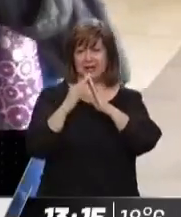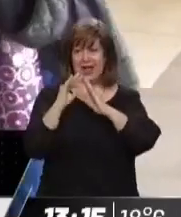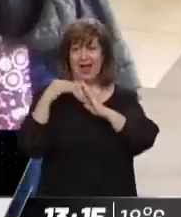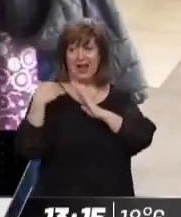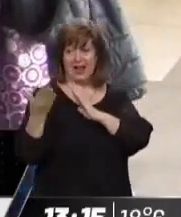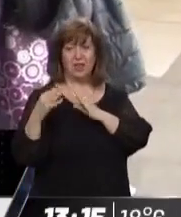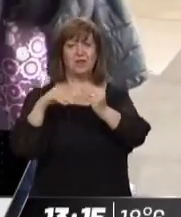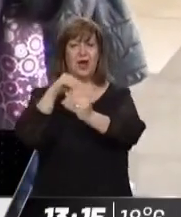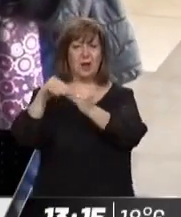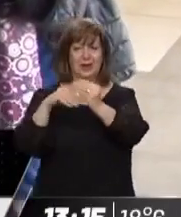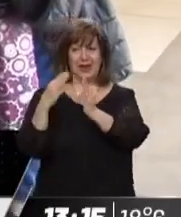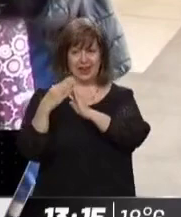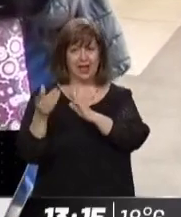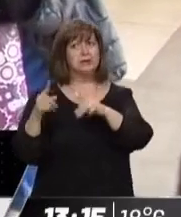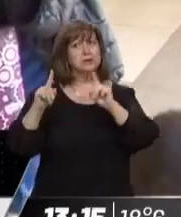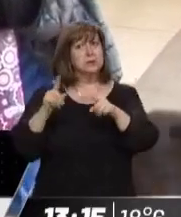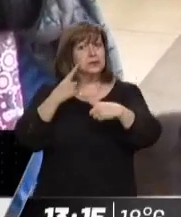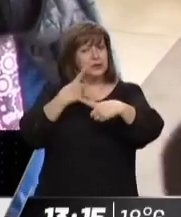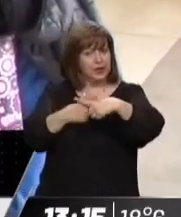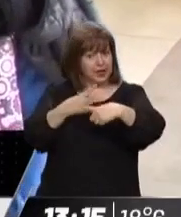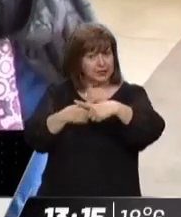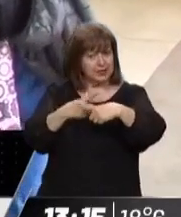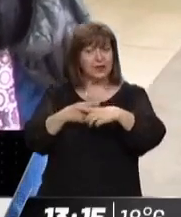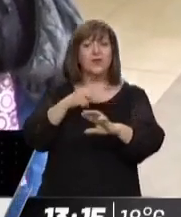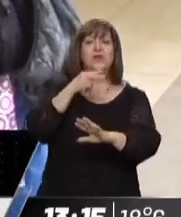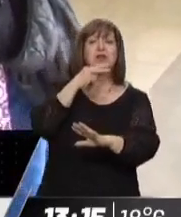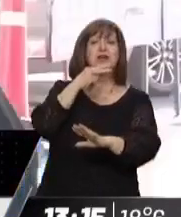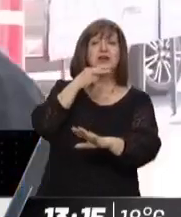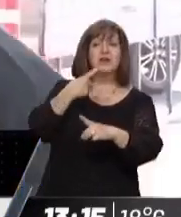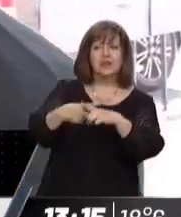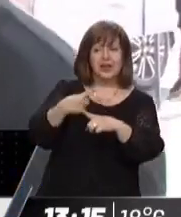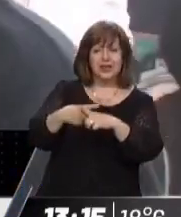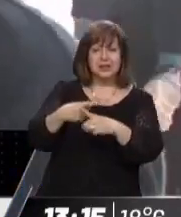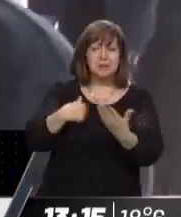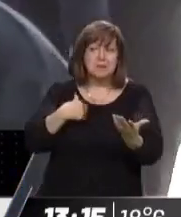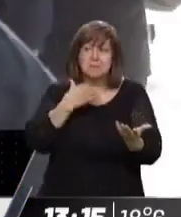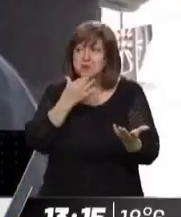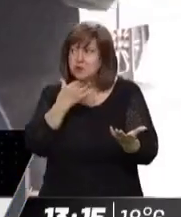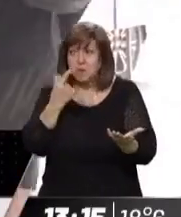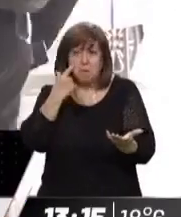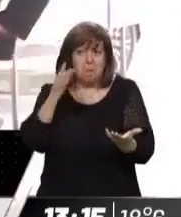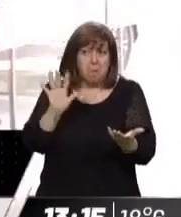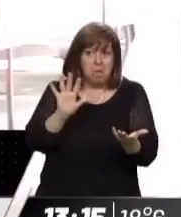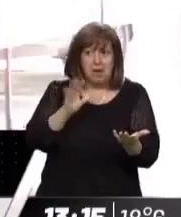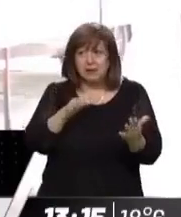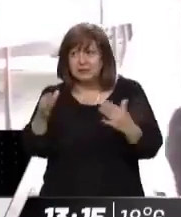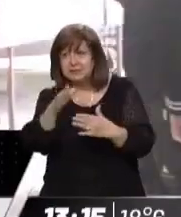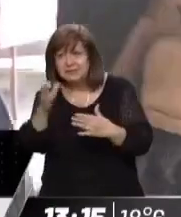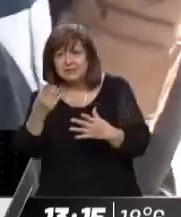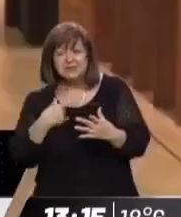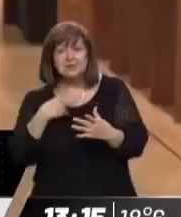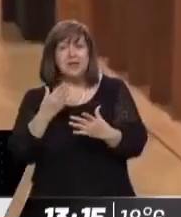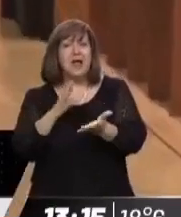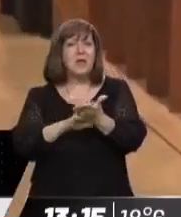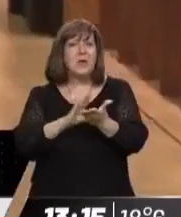vamos a pasarla bien. Y también tenemos una fiesta. Es el viernes la fiesta, pero bueno, la verdad no tenemos mucha idea porque no conocemos, así que bueno, está bueno para probar cosas